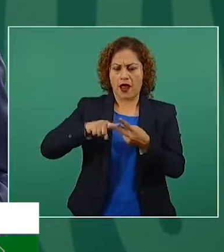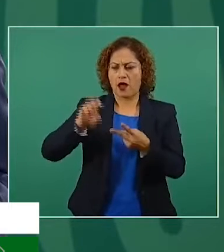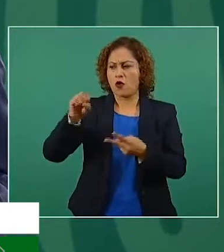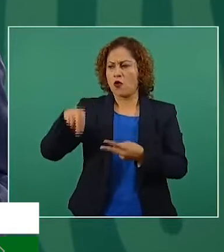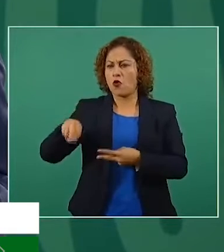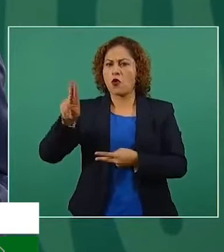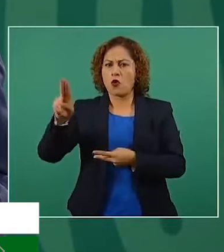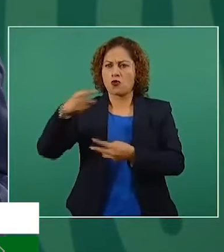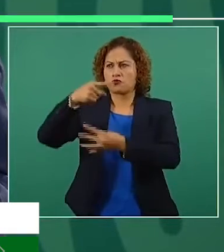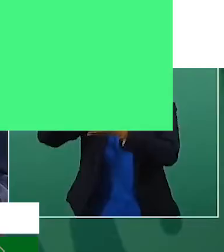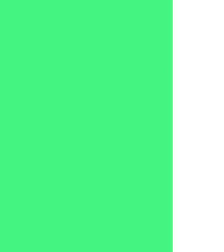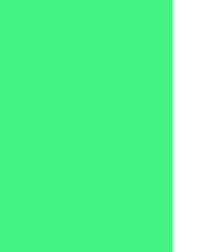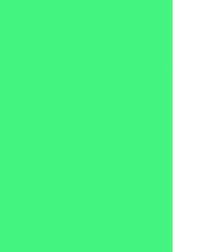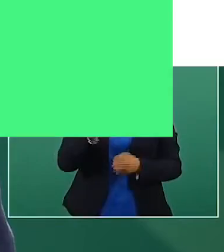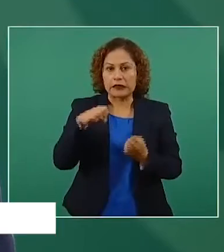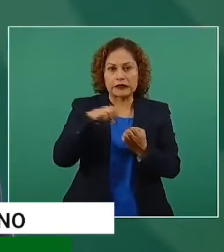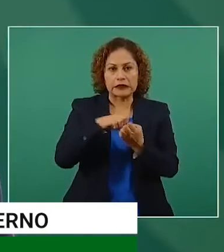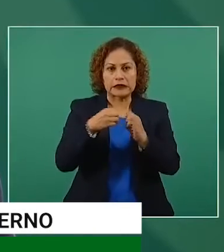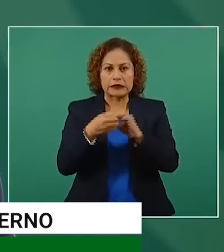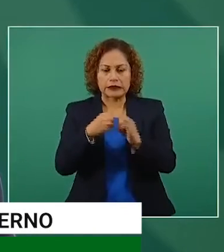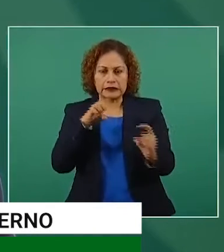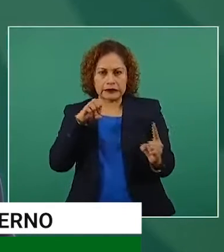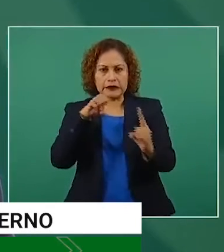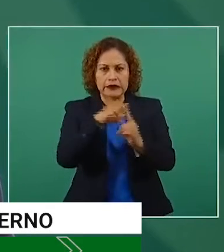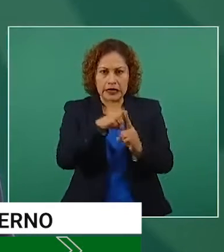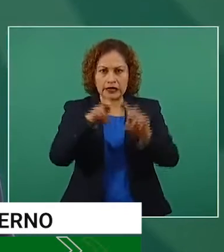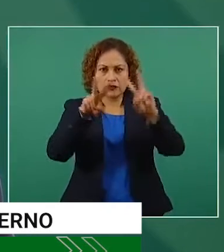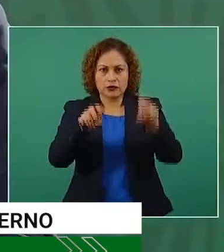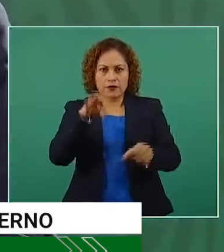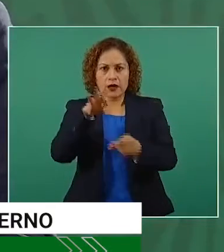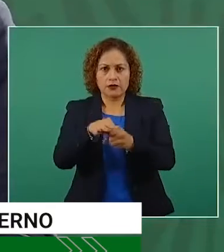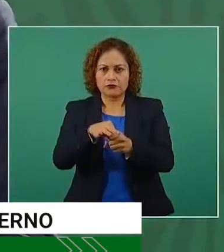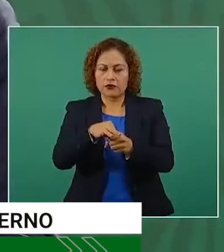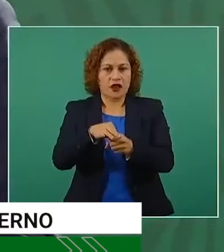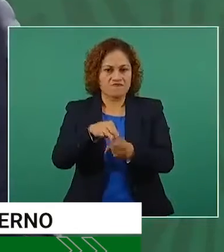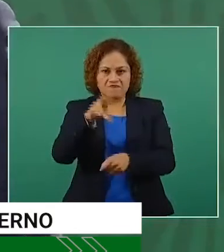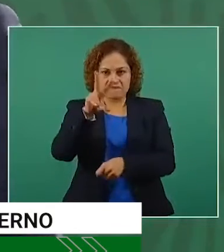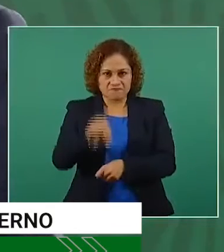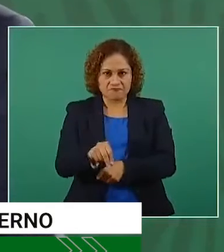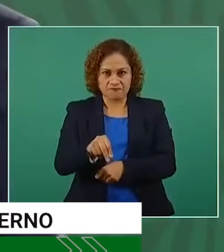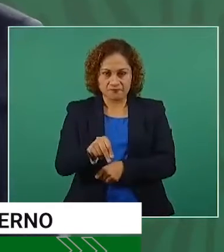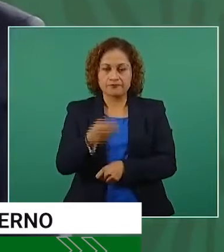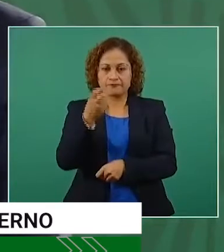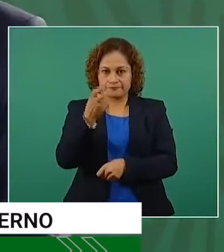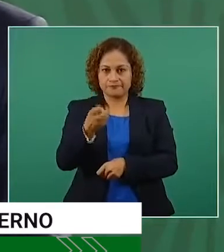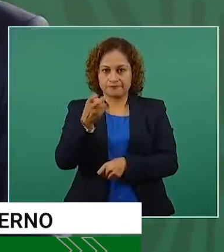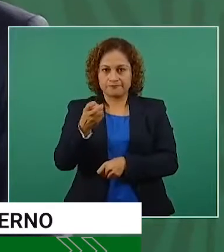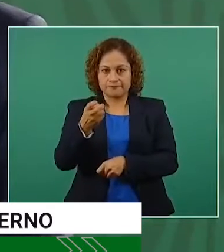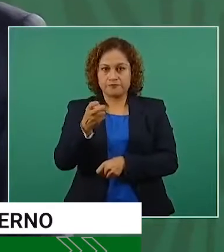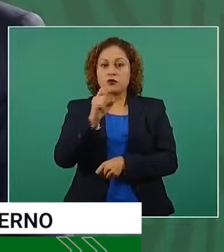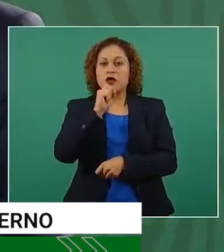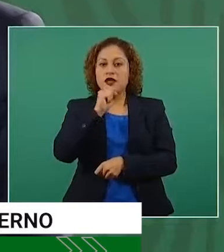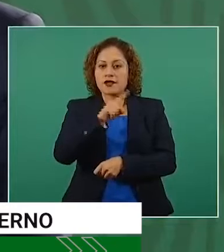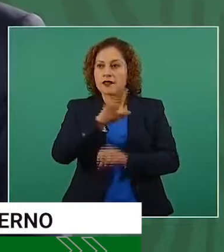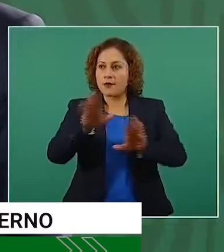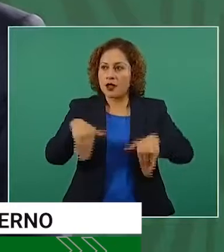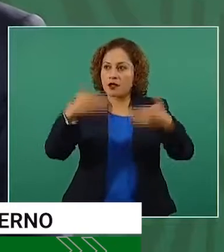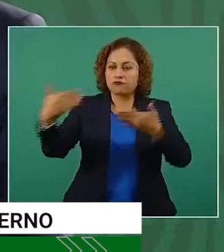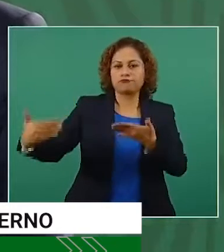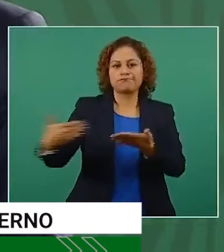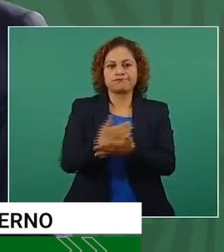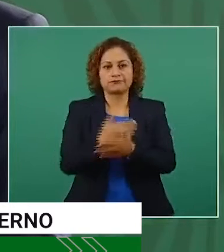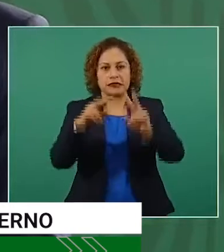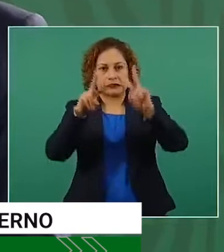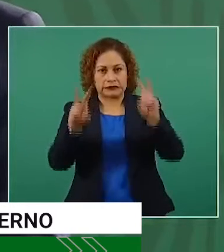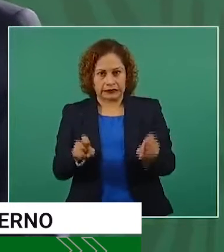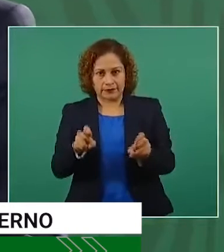saben en todos lados. Y sobre el financiamiento de Estados Unidos a organismos no gubernamentales de México, López Obrador dijo que